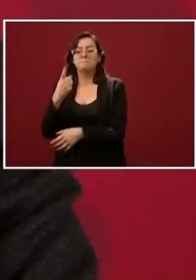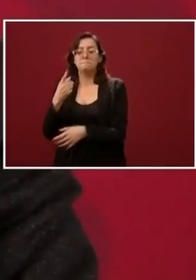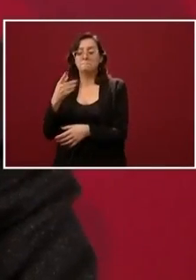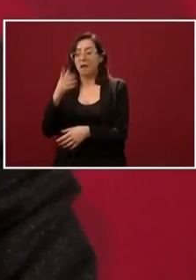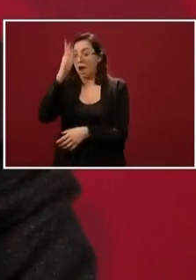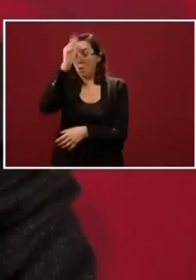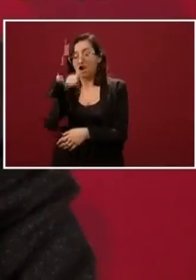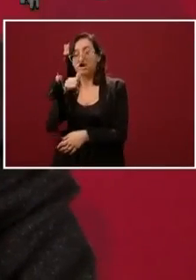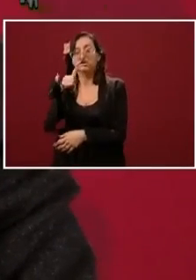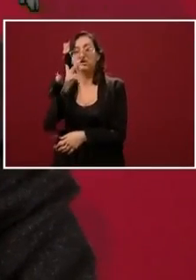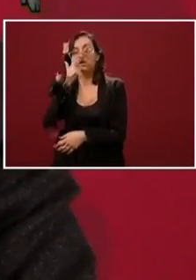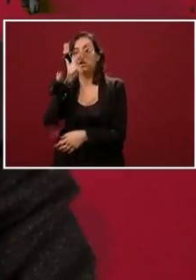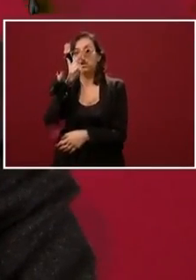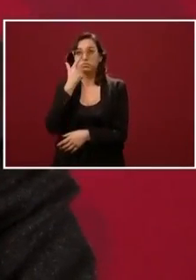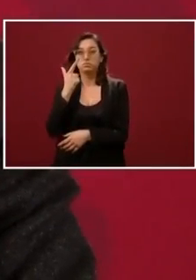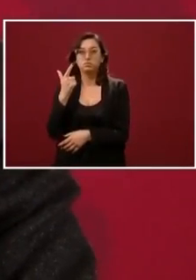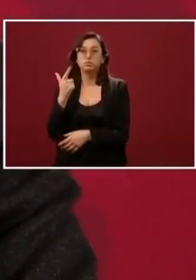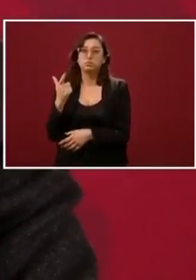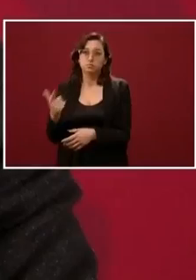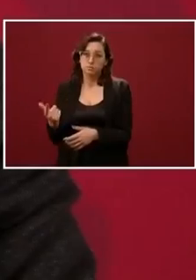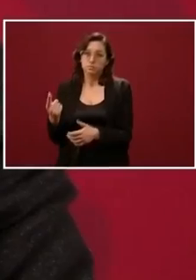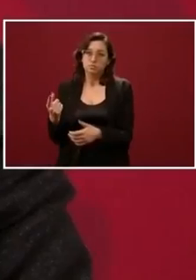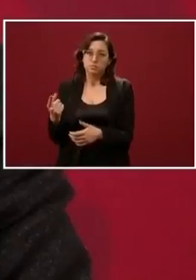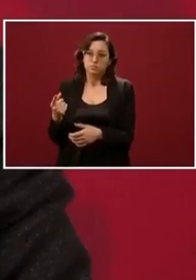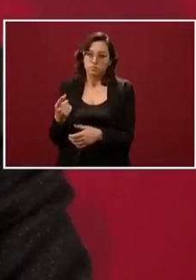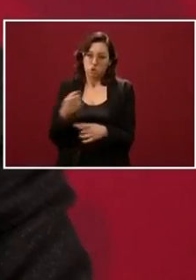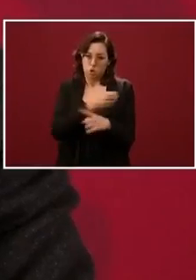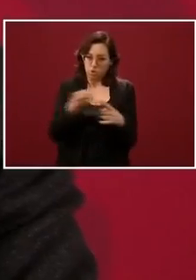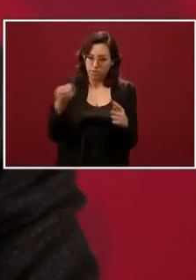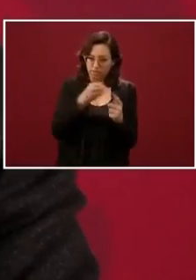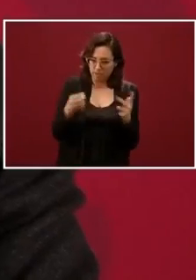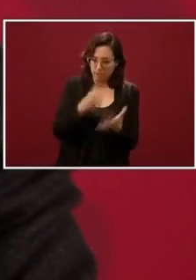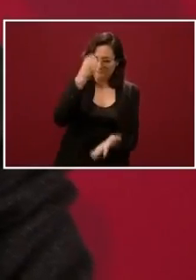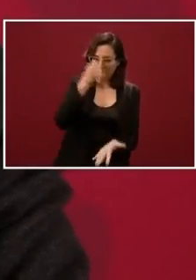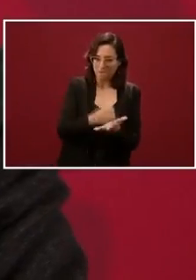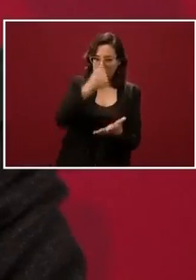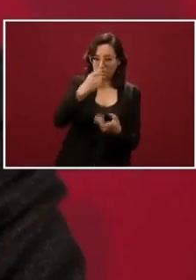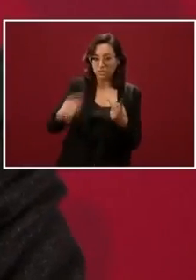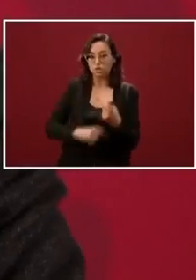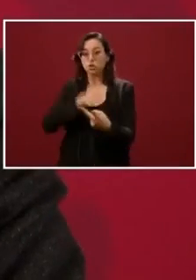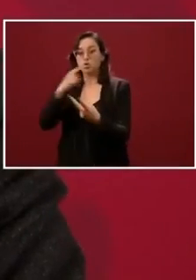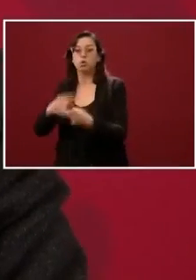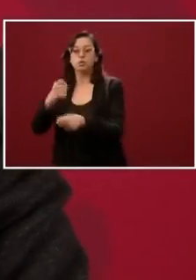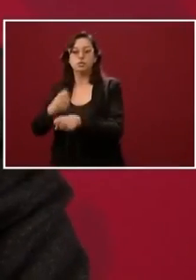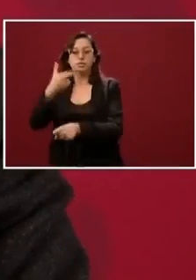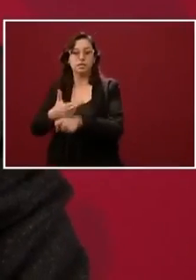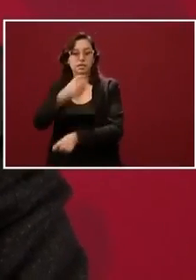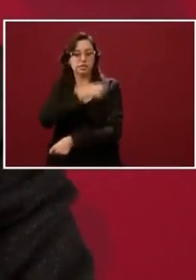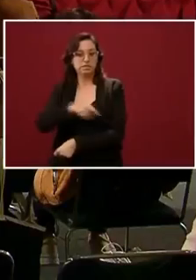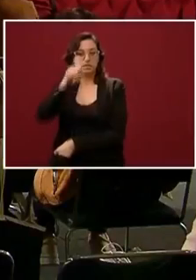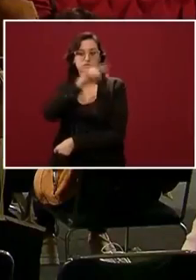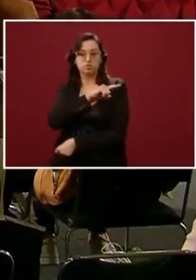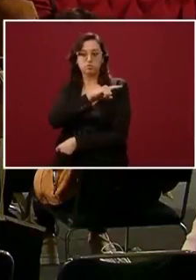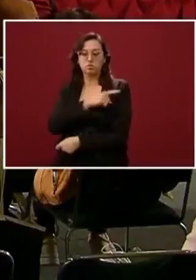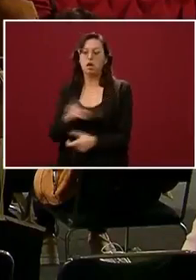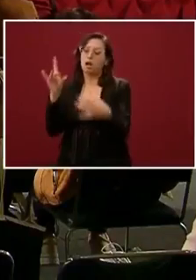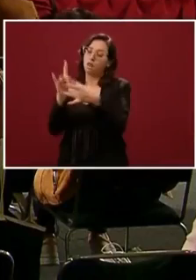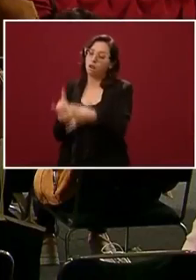punto de agenda, después de declarar válida el orden del día, fue que se le pidió a la Secretaría de Salud